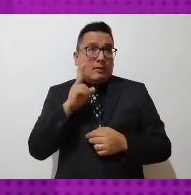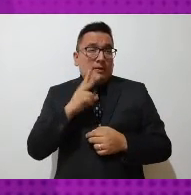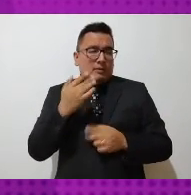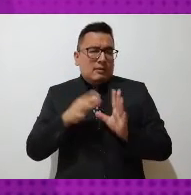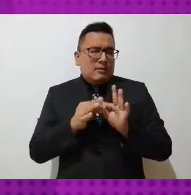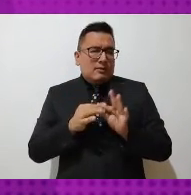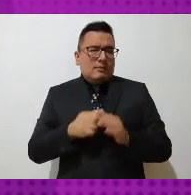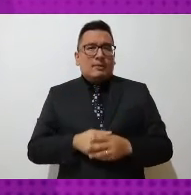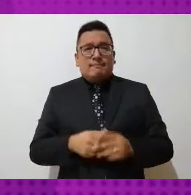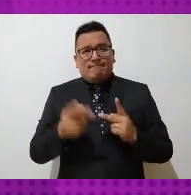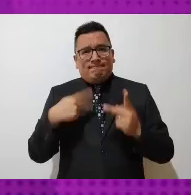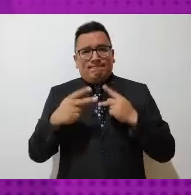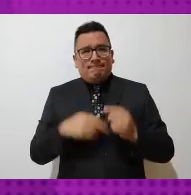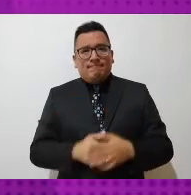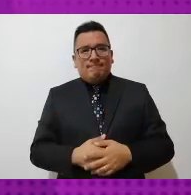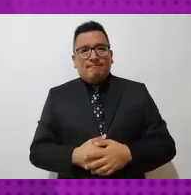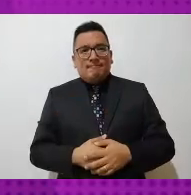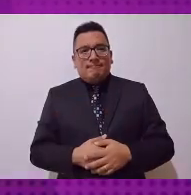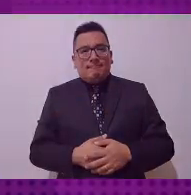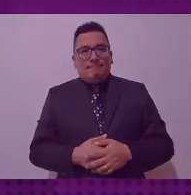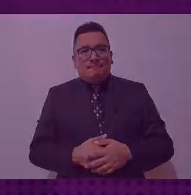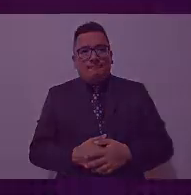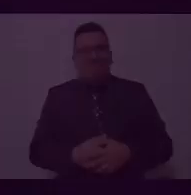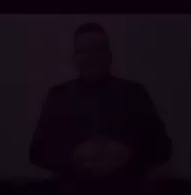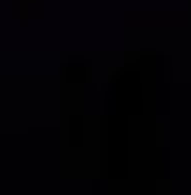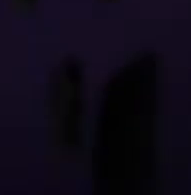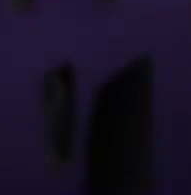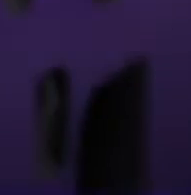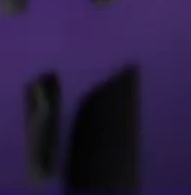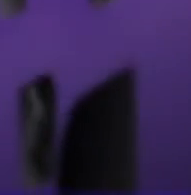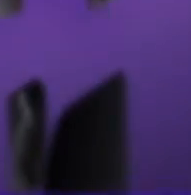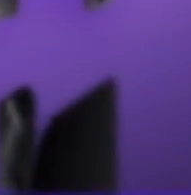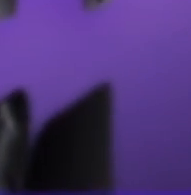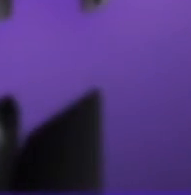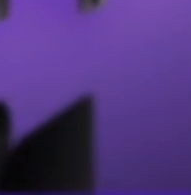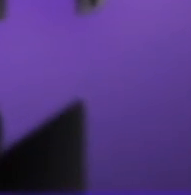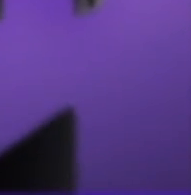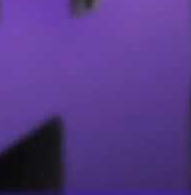de mencionar. Volvemos en unos minutos. Gracias.